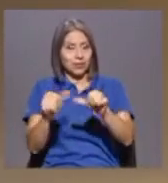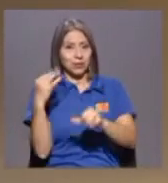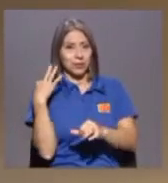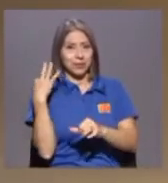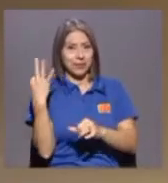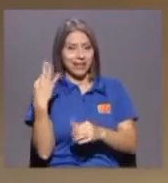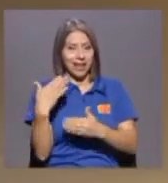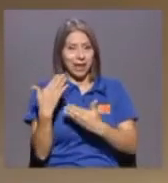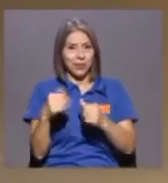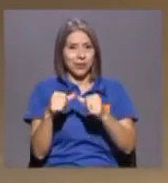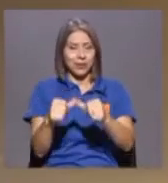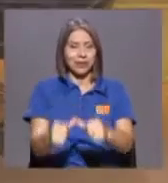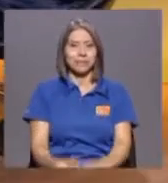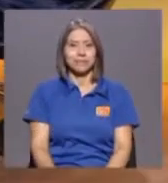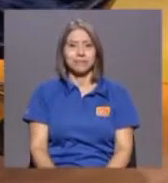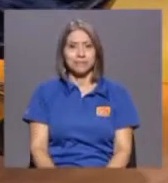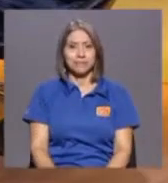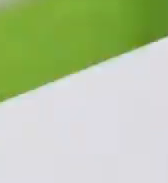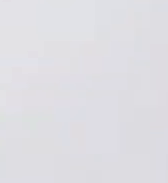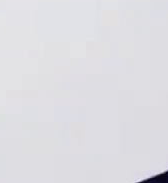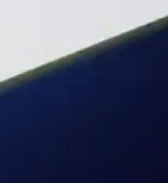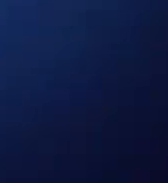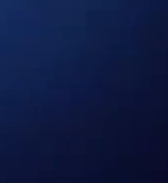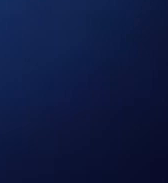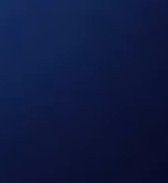hacerlo. Regresamos.